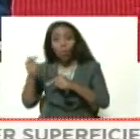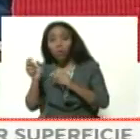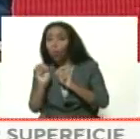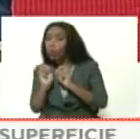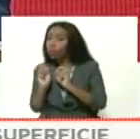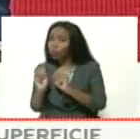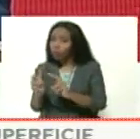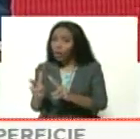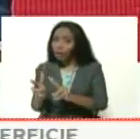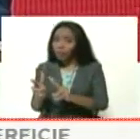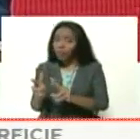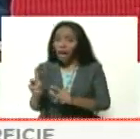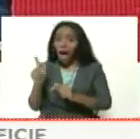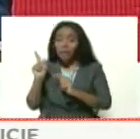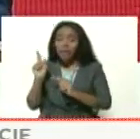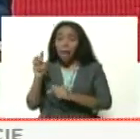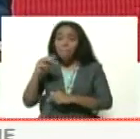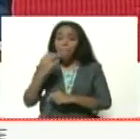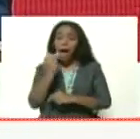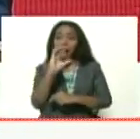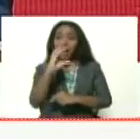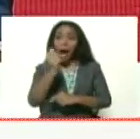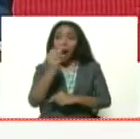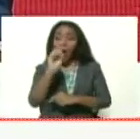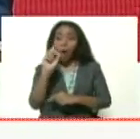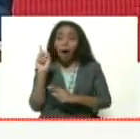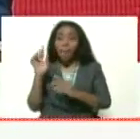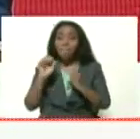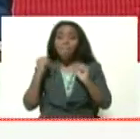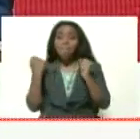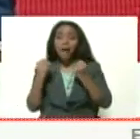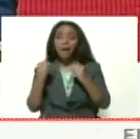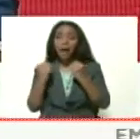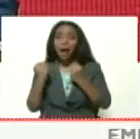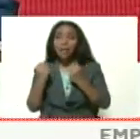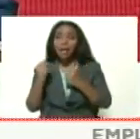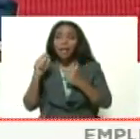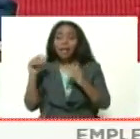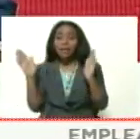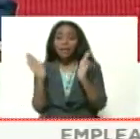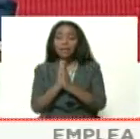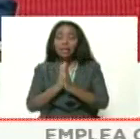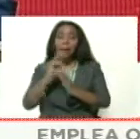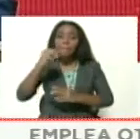oportunidad, en Maicao, en Barranquilla y en Santa Marta,